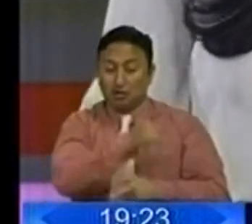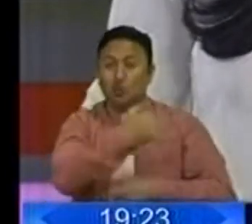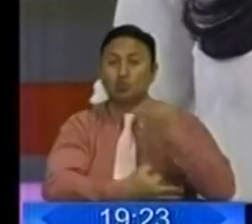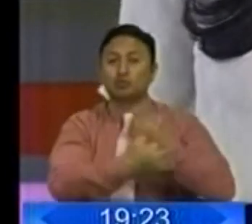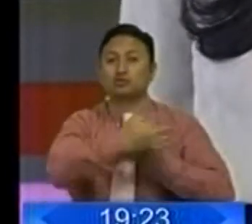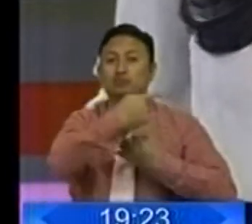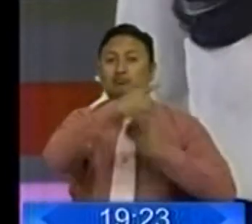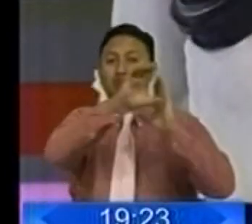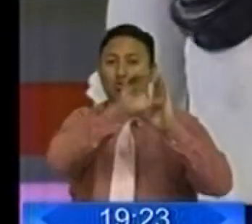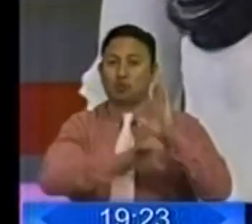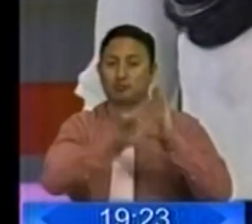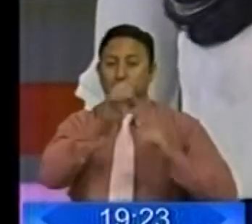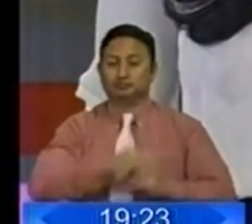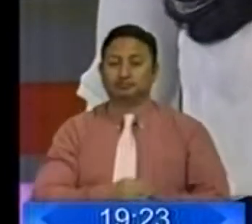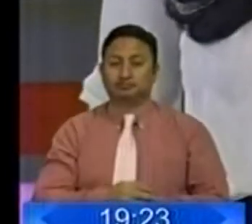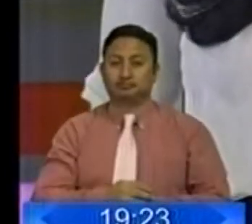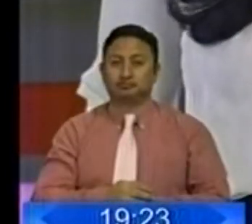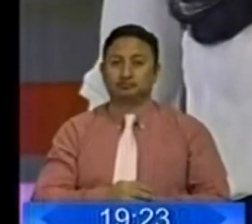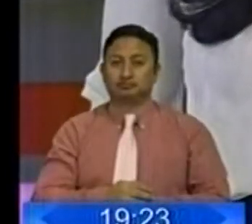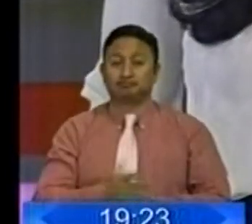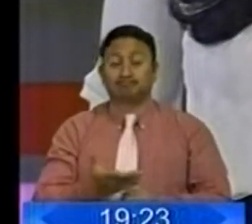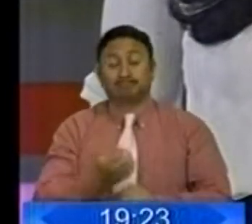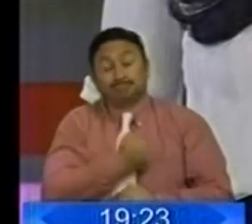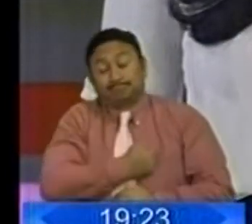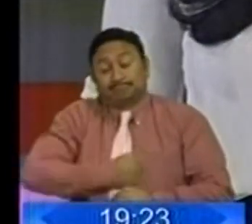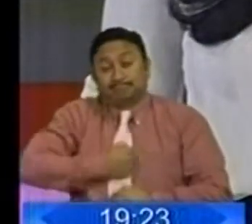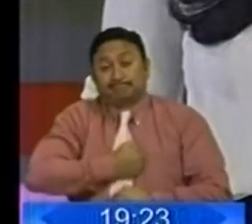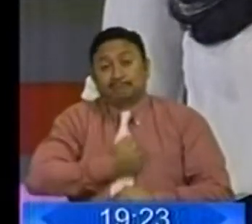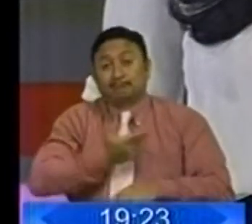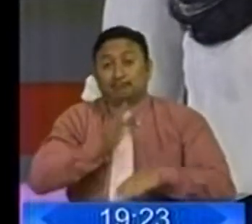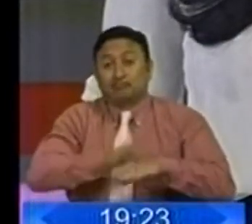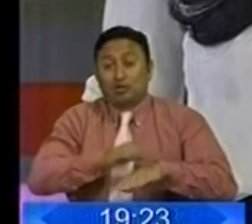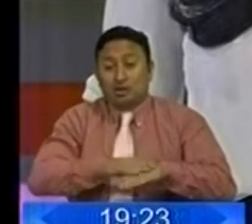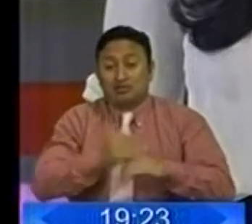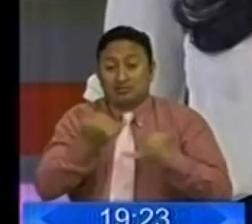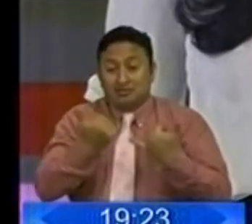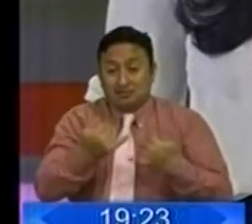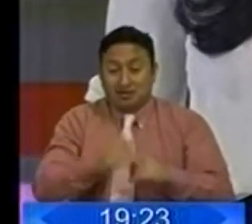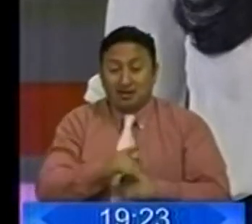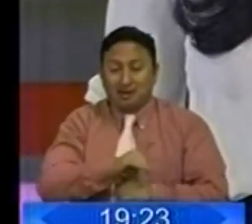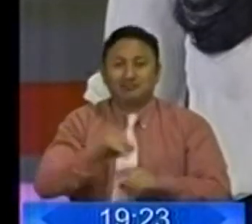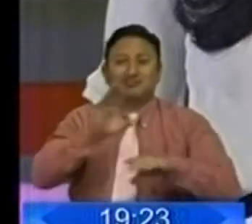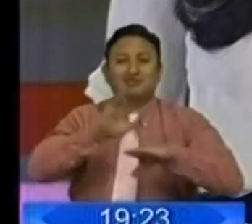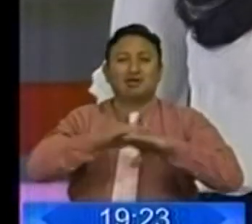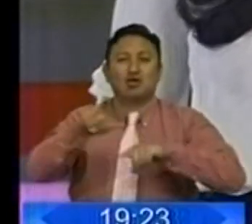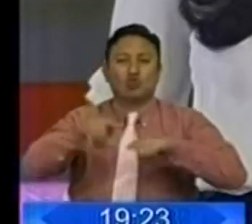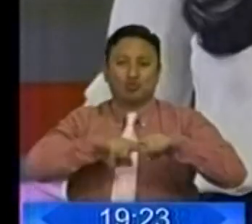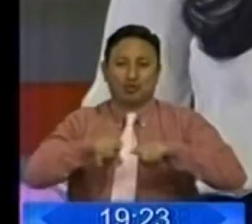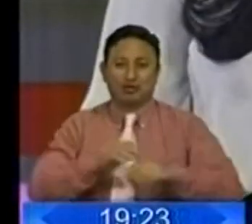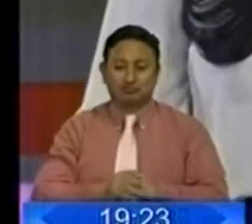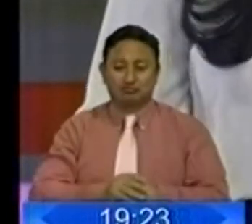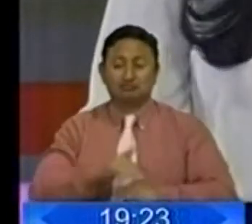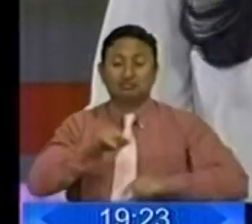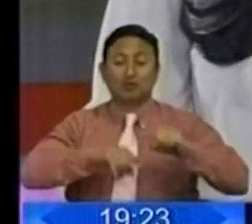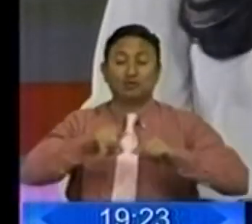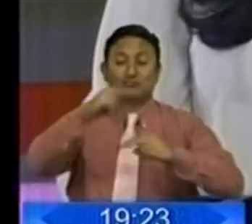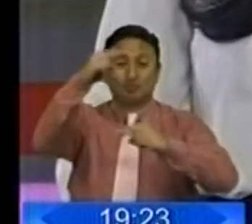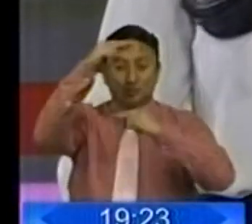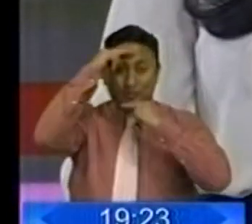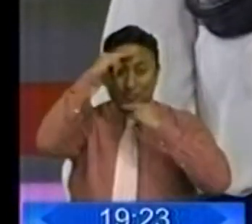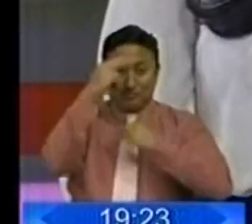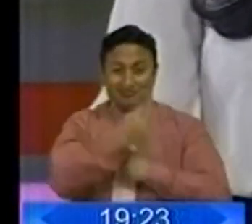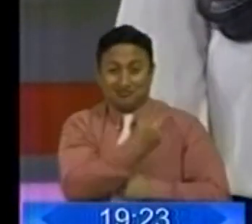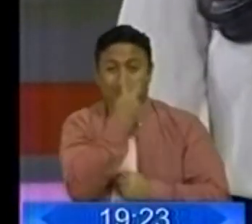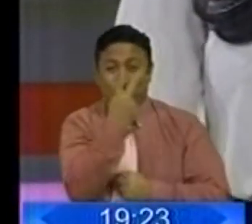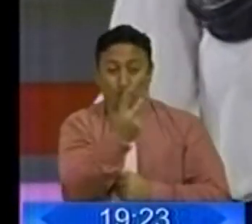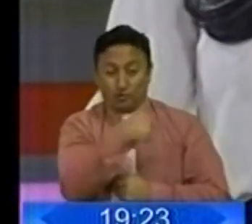justicia constitucional. Lamentamos que por una clara motivación comercial de parte de unos cuantos medios de